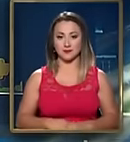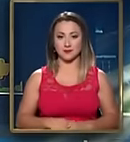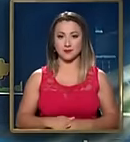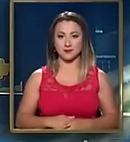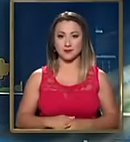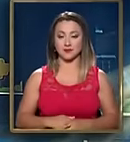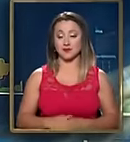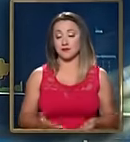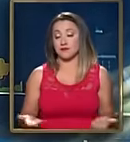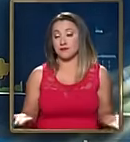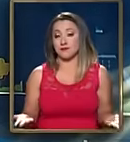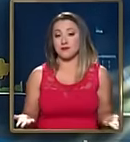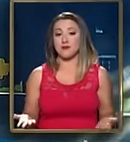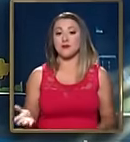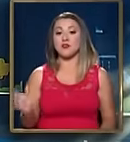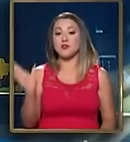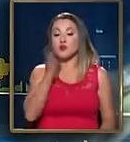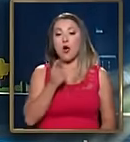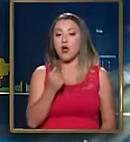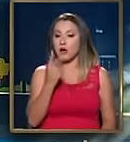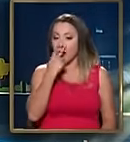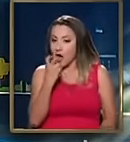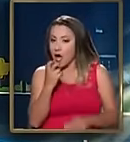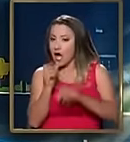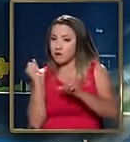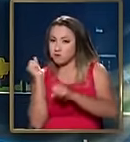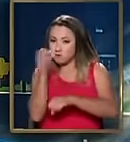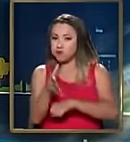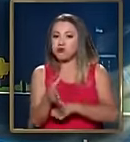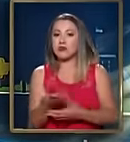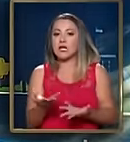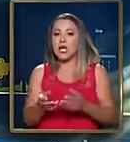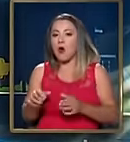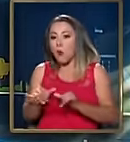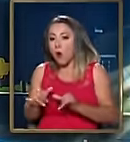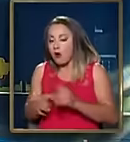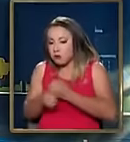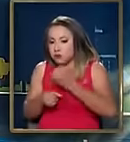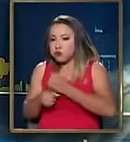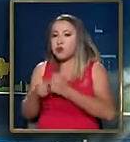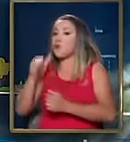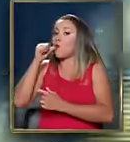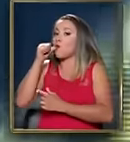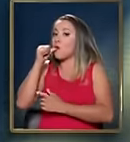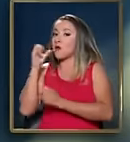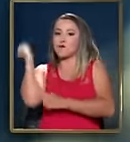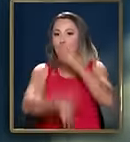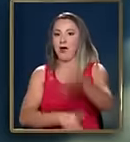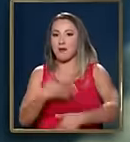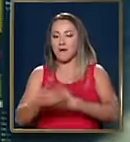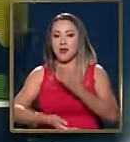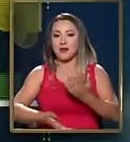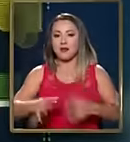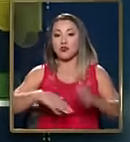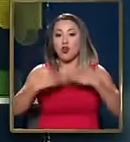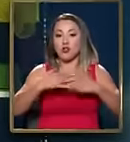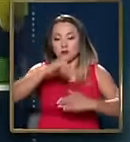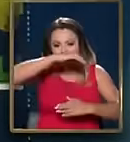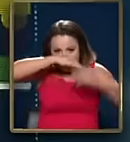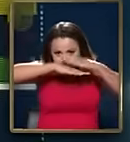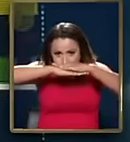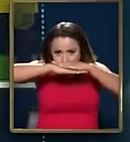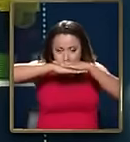Y como no tenían bombas molotov, a las tiras le tiraban las mameras con leche, los güeyes. Y se atrincheraron en la sala cuna